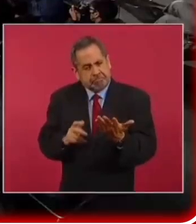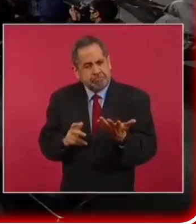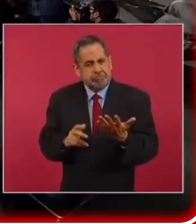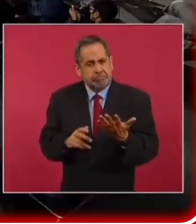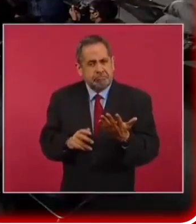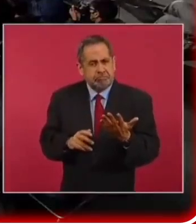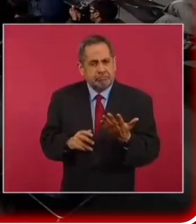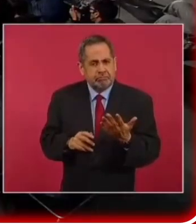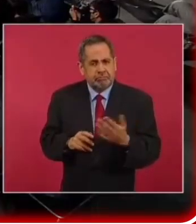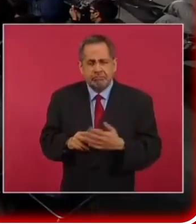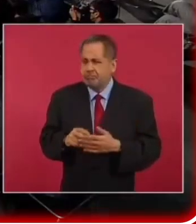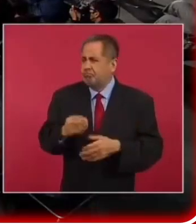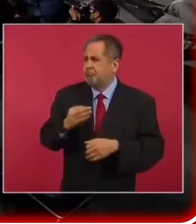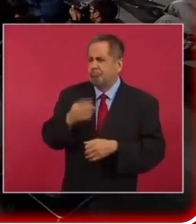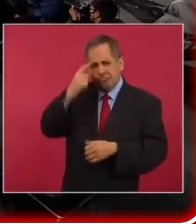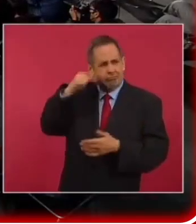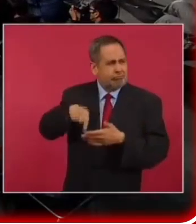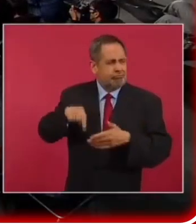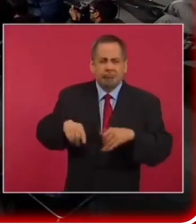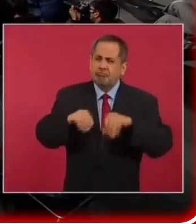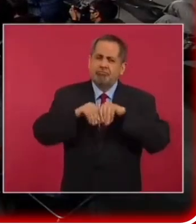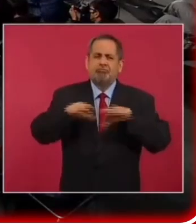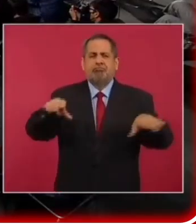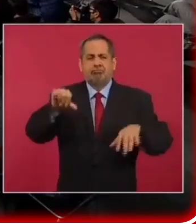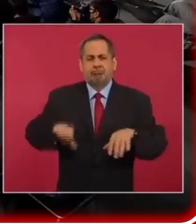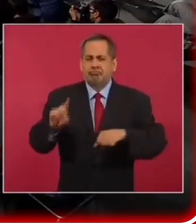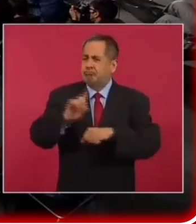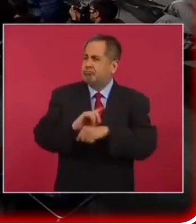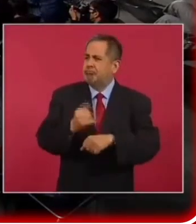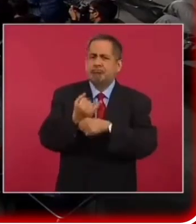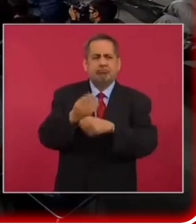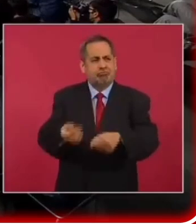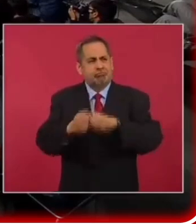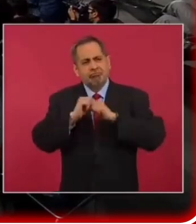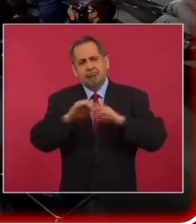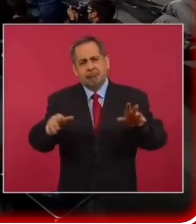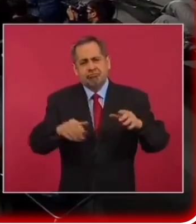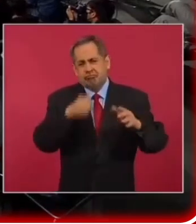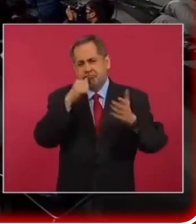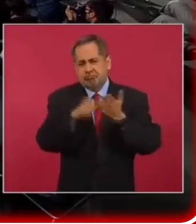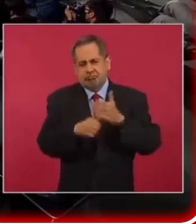que a lo mejor la damos a conocer el día de hoy,